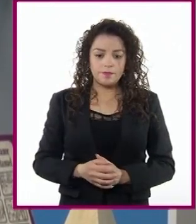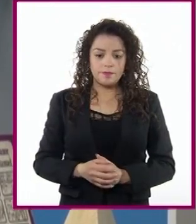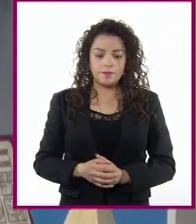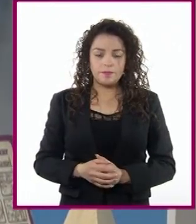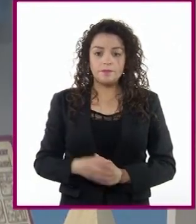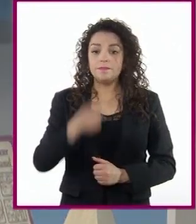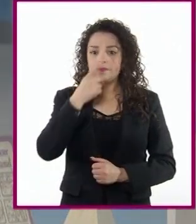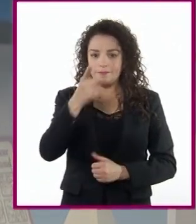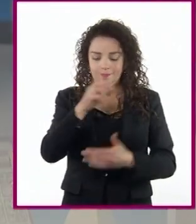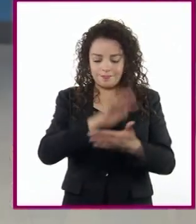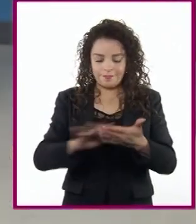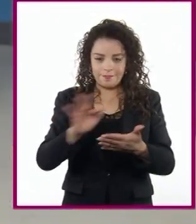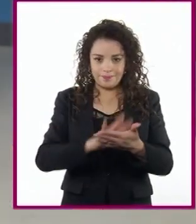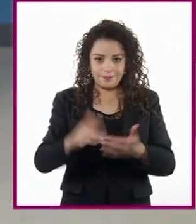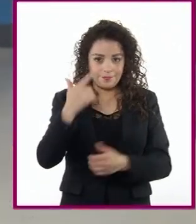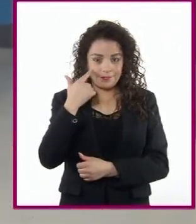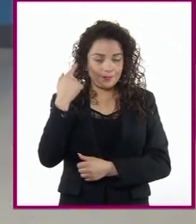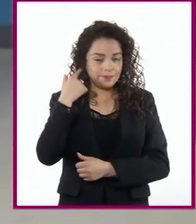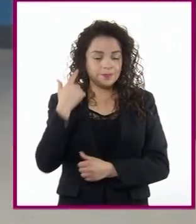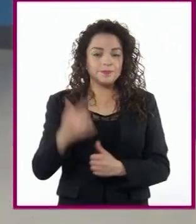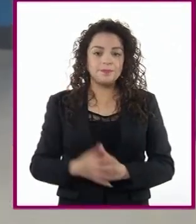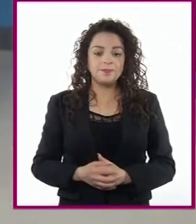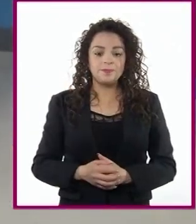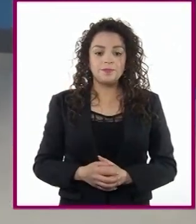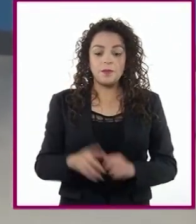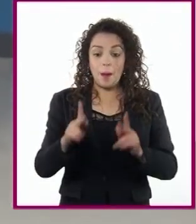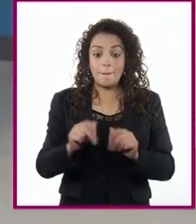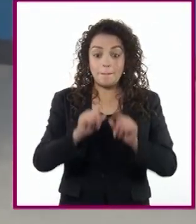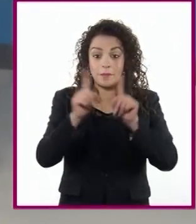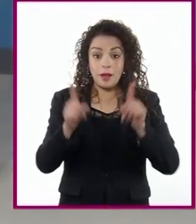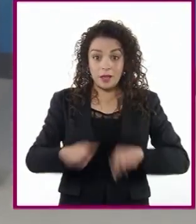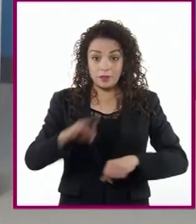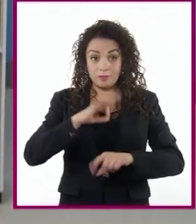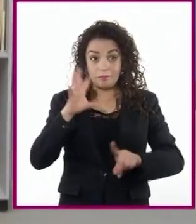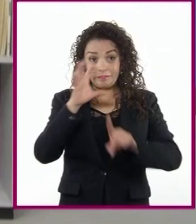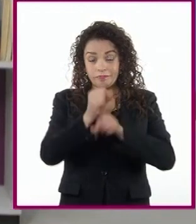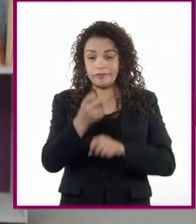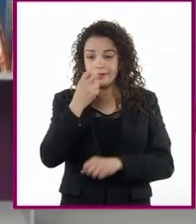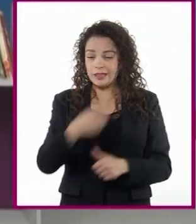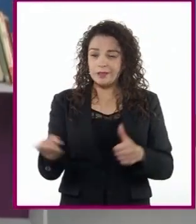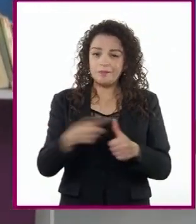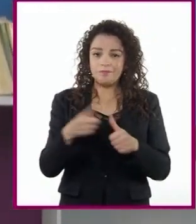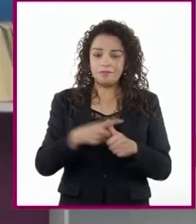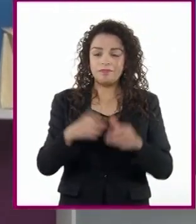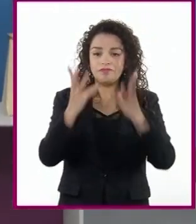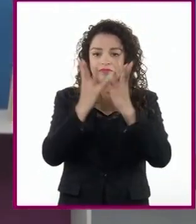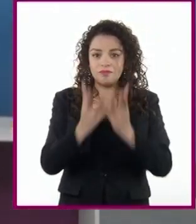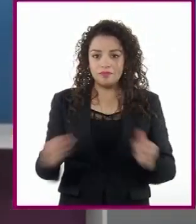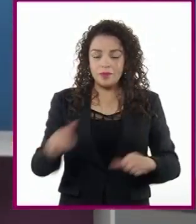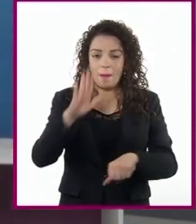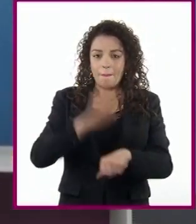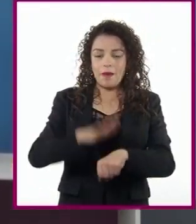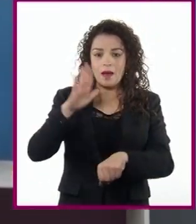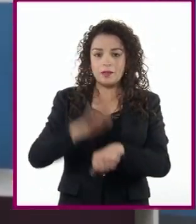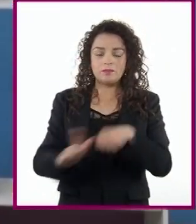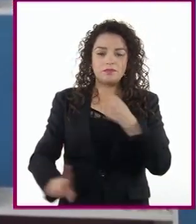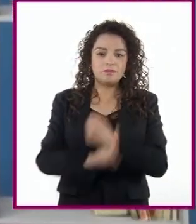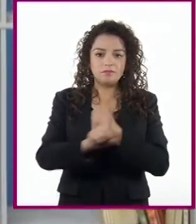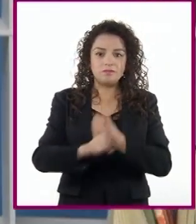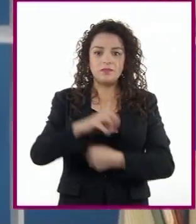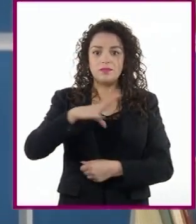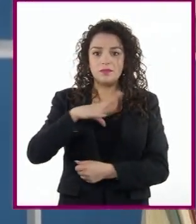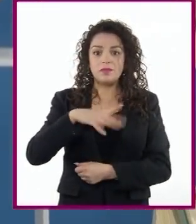Y dice así: alcanzar la paz se ha perfilado como la principal solución a la mayoría de los problemas por los que